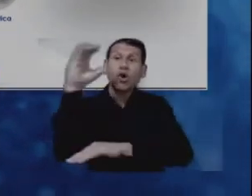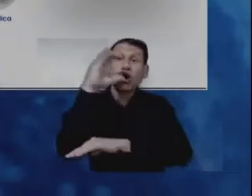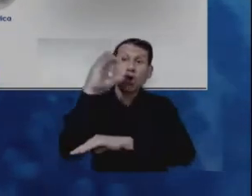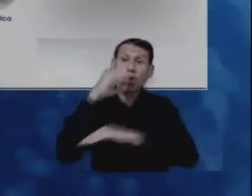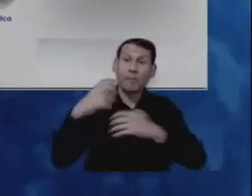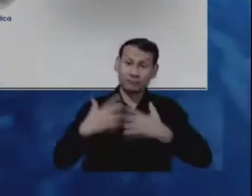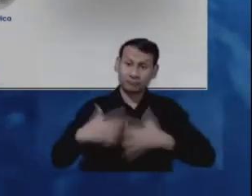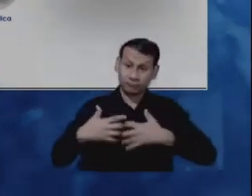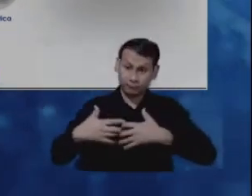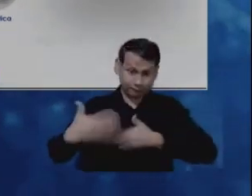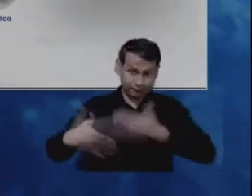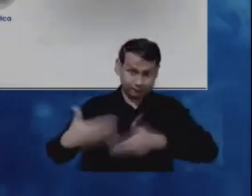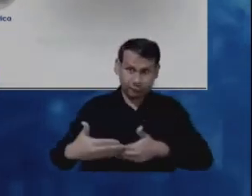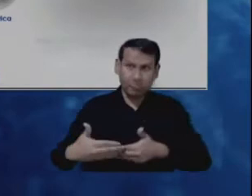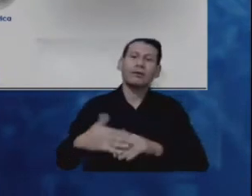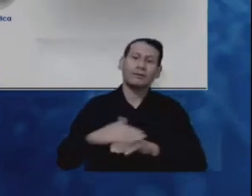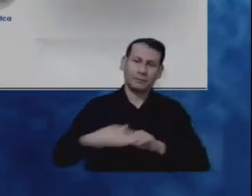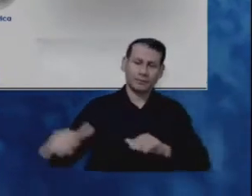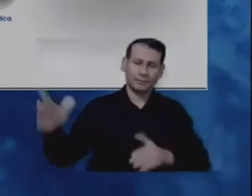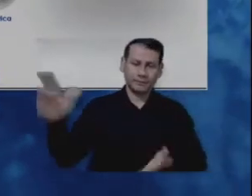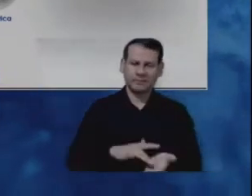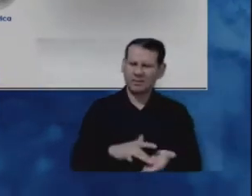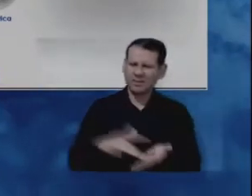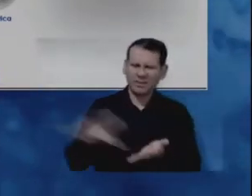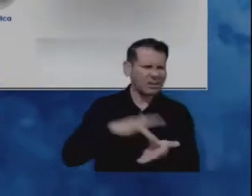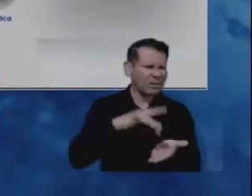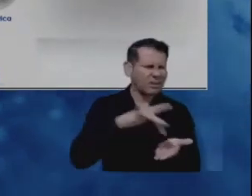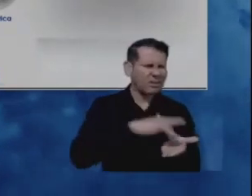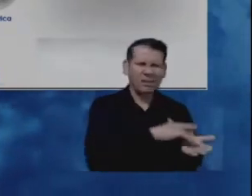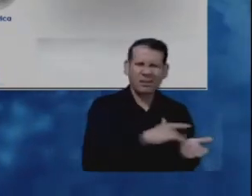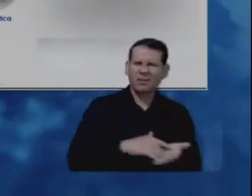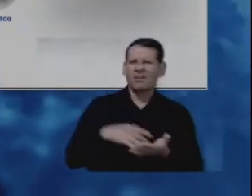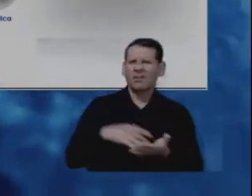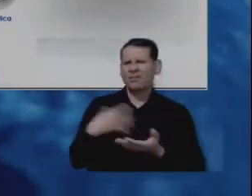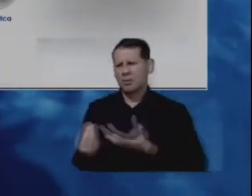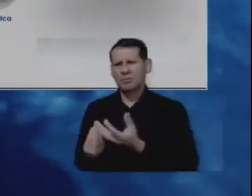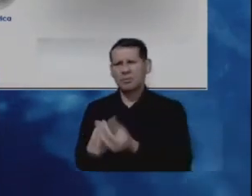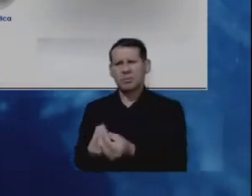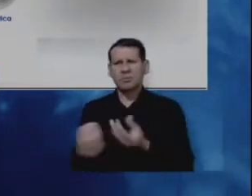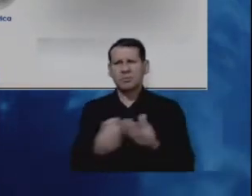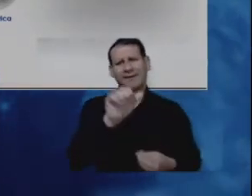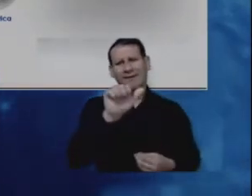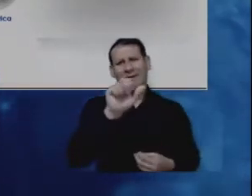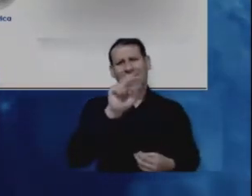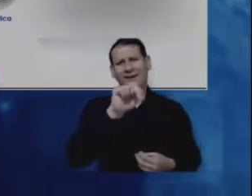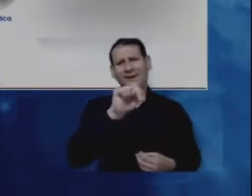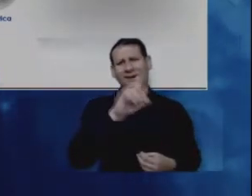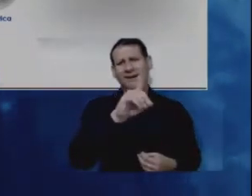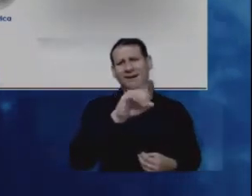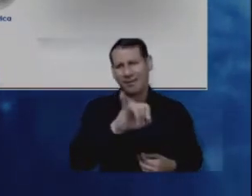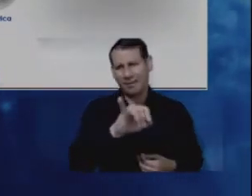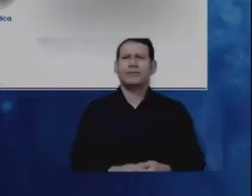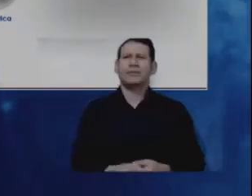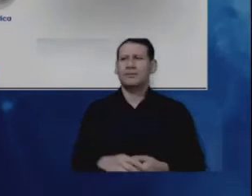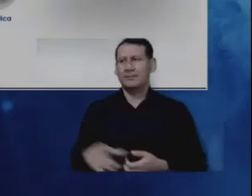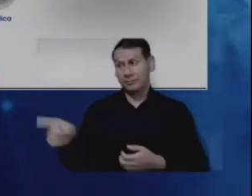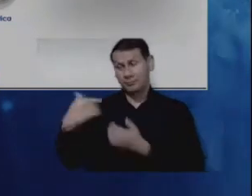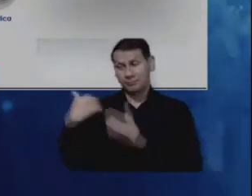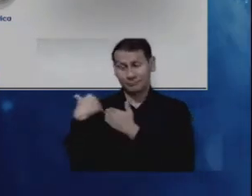del tema. Participaron los gremios también, específicamente la ANDI y en cabeza de Santiago,